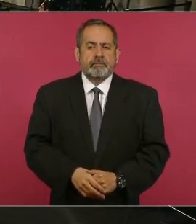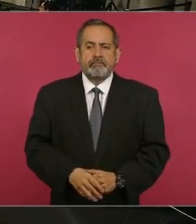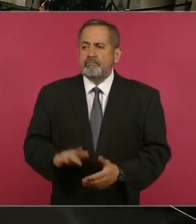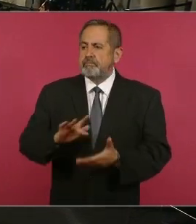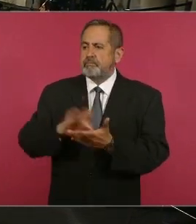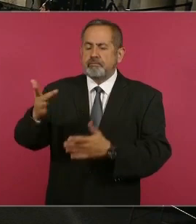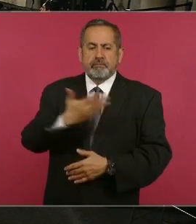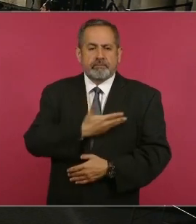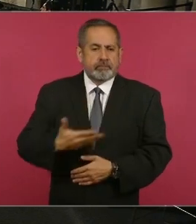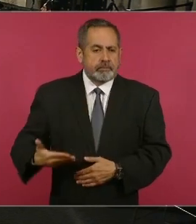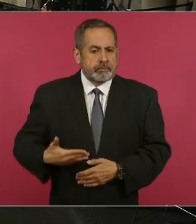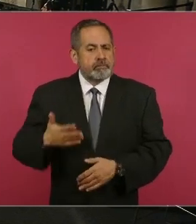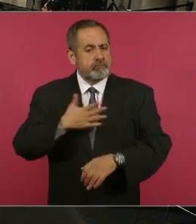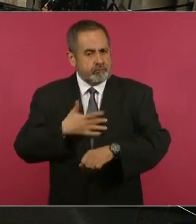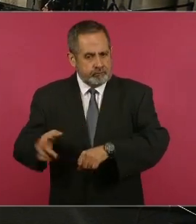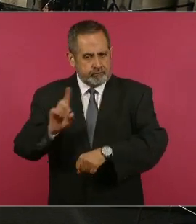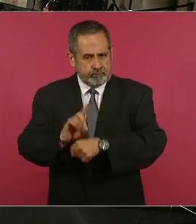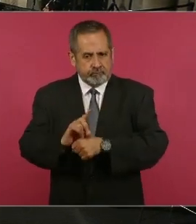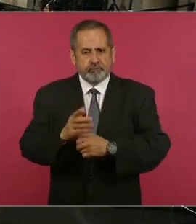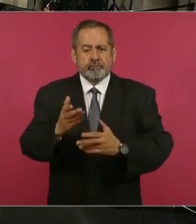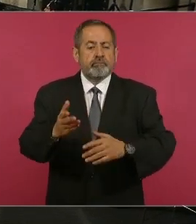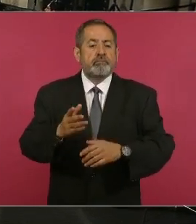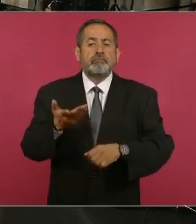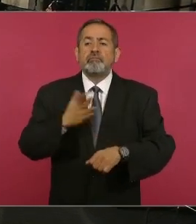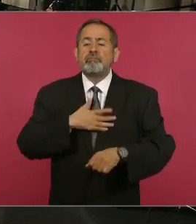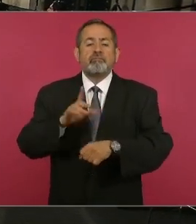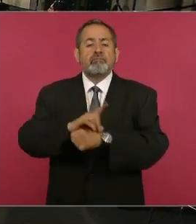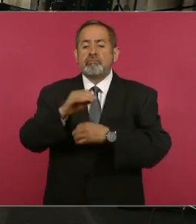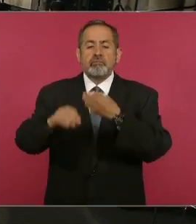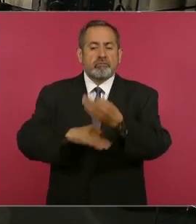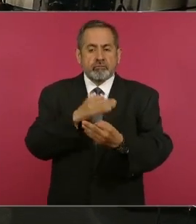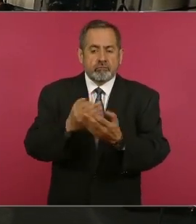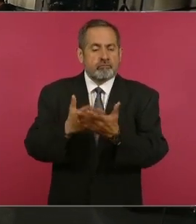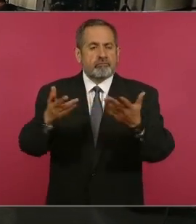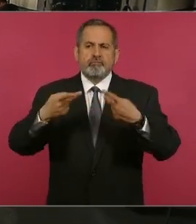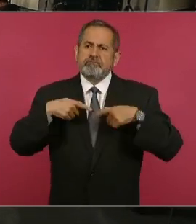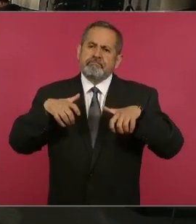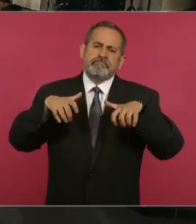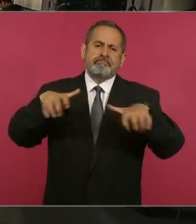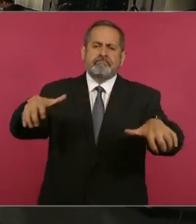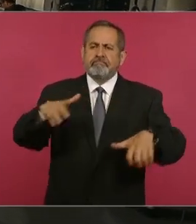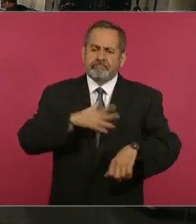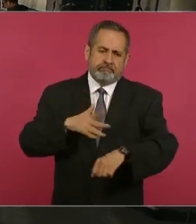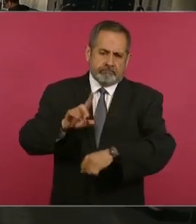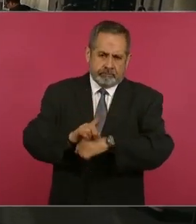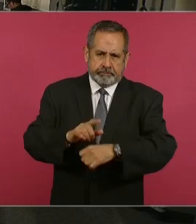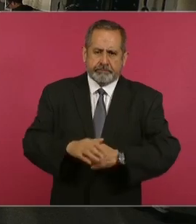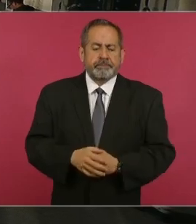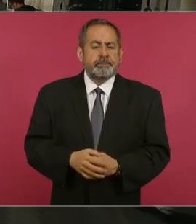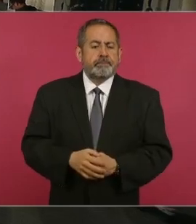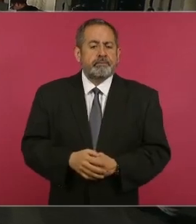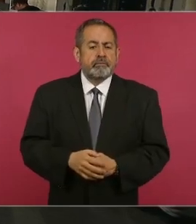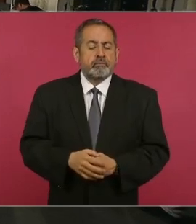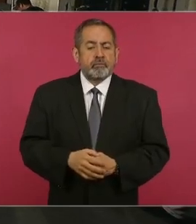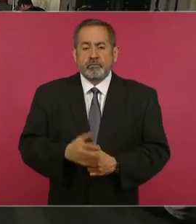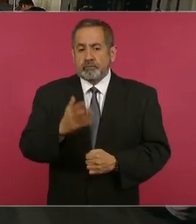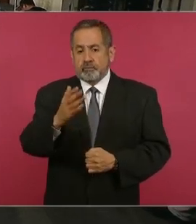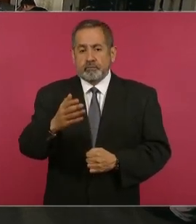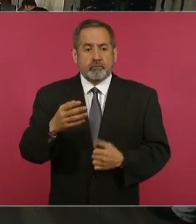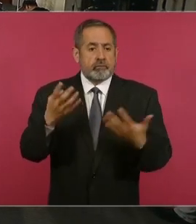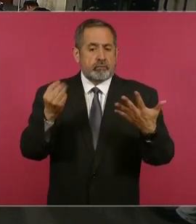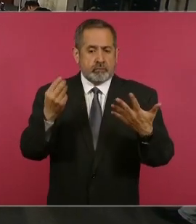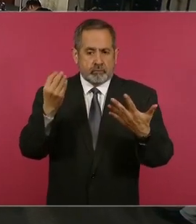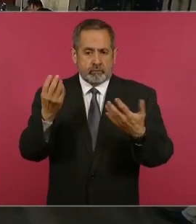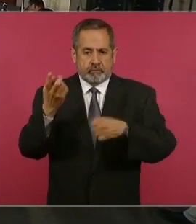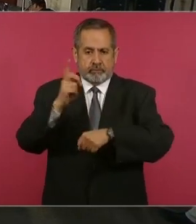Gracias, presidente. Muy buen día. Buen día para todos. Buen día para el pueblo de México. Informa usted que estamos en el noveno